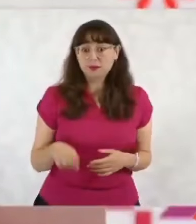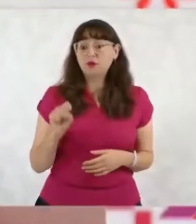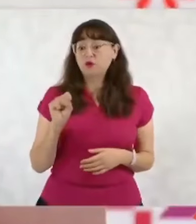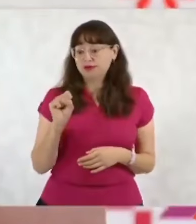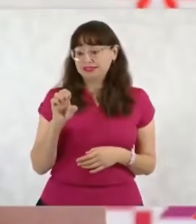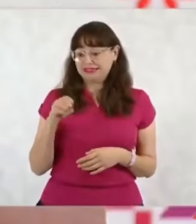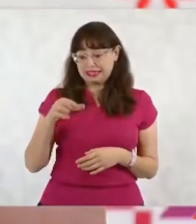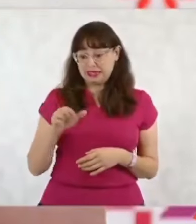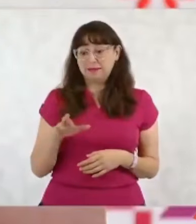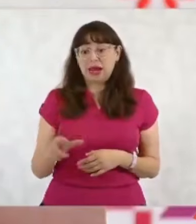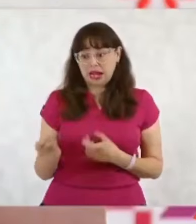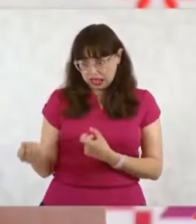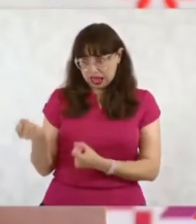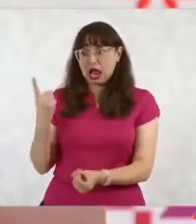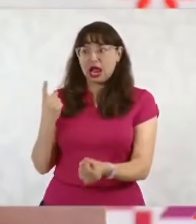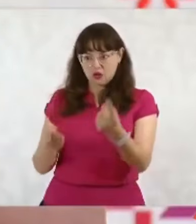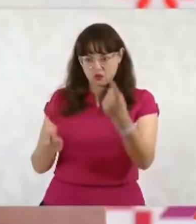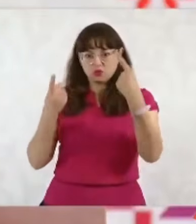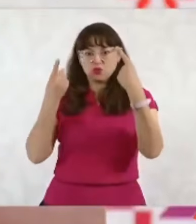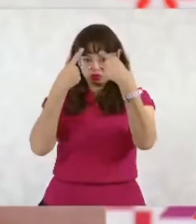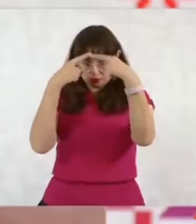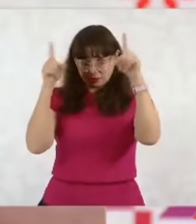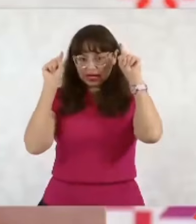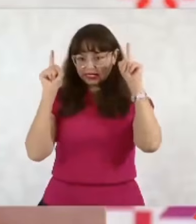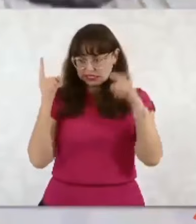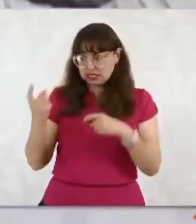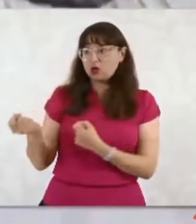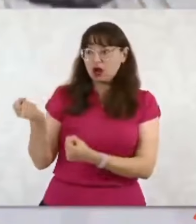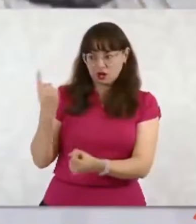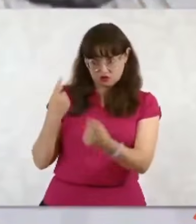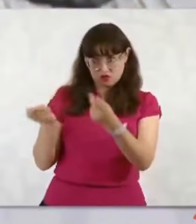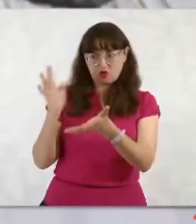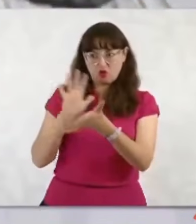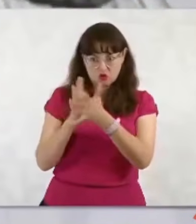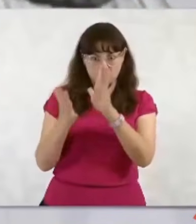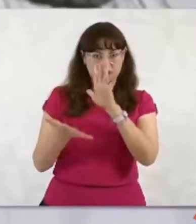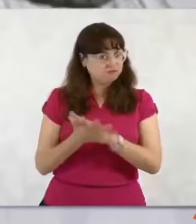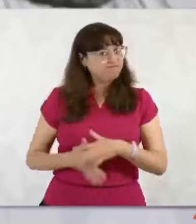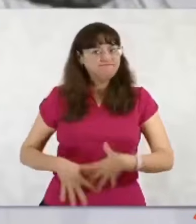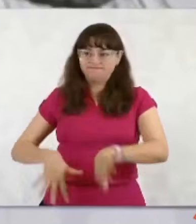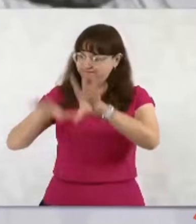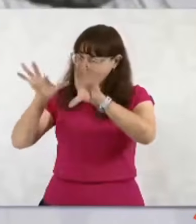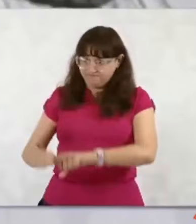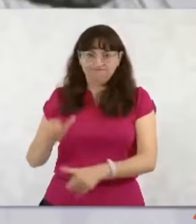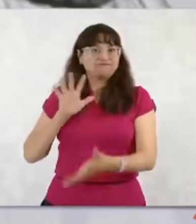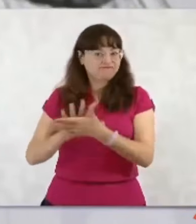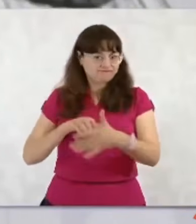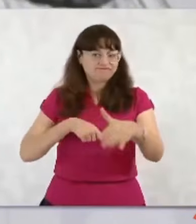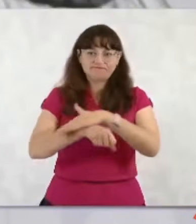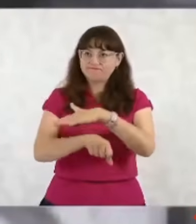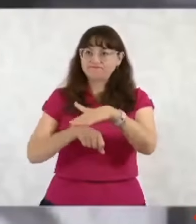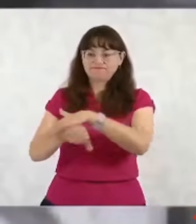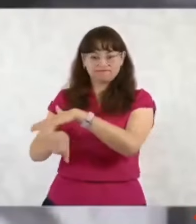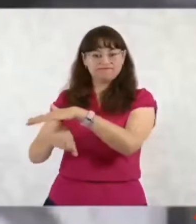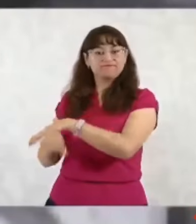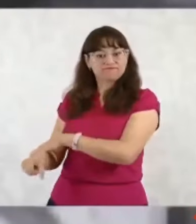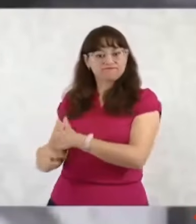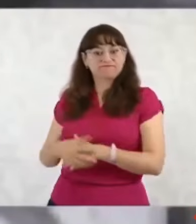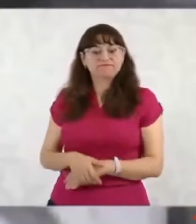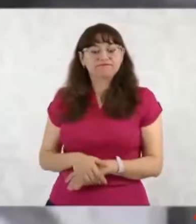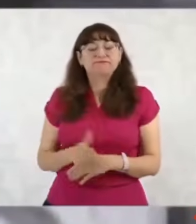que estaban involucrados en la red de contrabando de combustible. ¿Cómo es que se llegó a